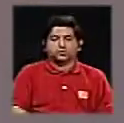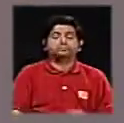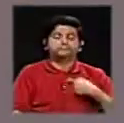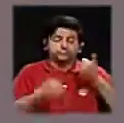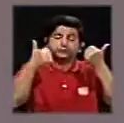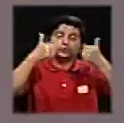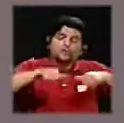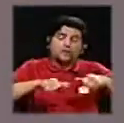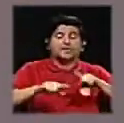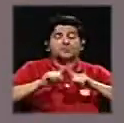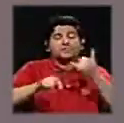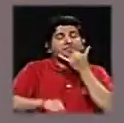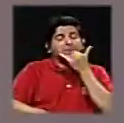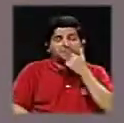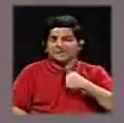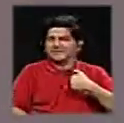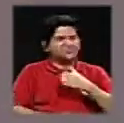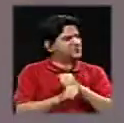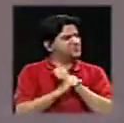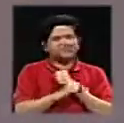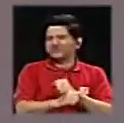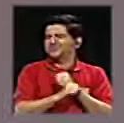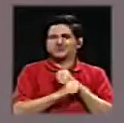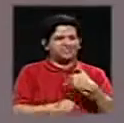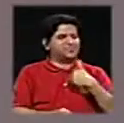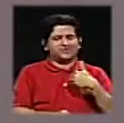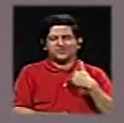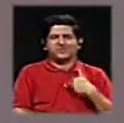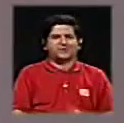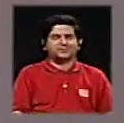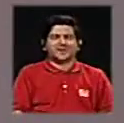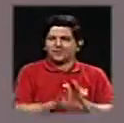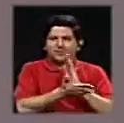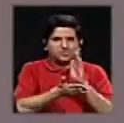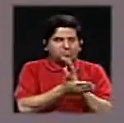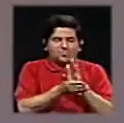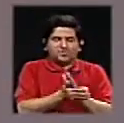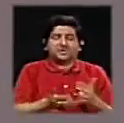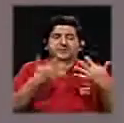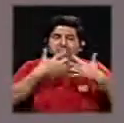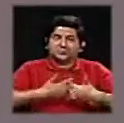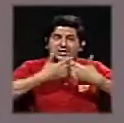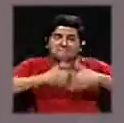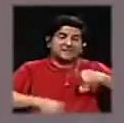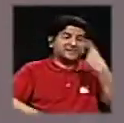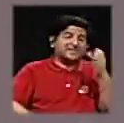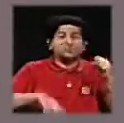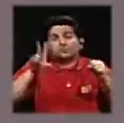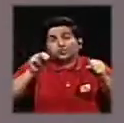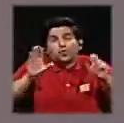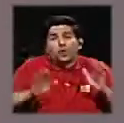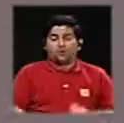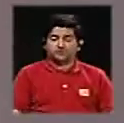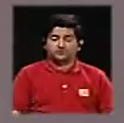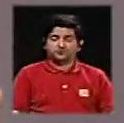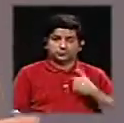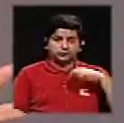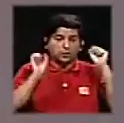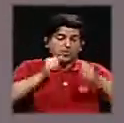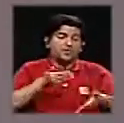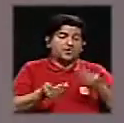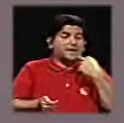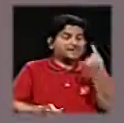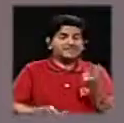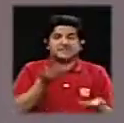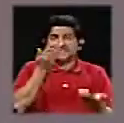de acuerdo. Lo que pasa es que yo no estoy seguro, porque no tengo la trazabilidad de documentos, si la empresa en este momento dijo o no. Yo puedo casi prever